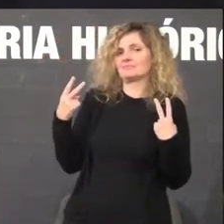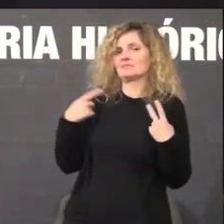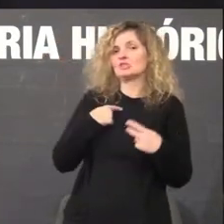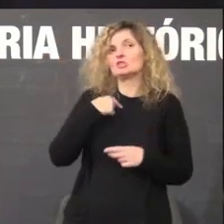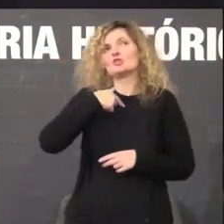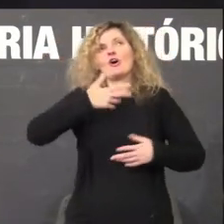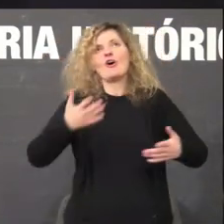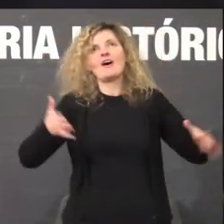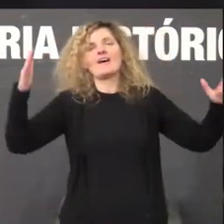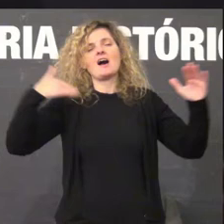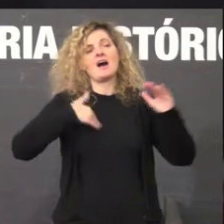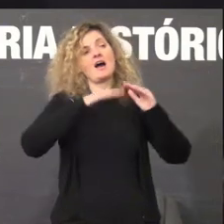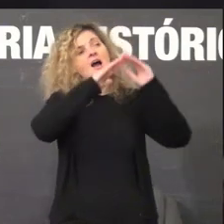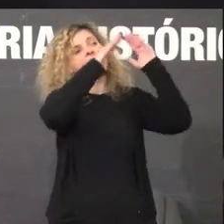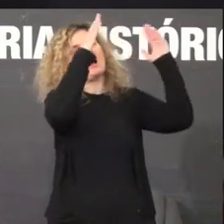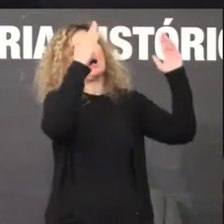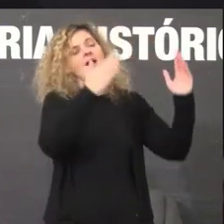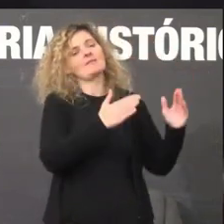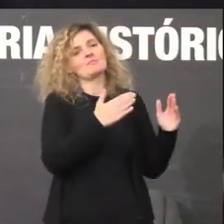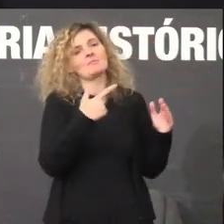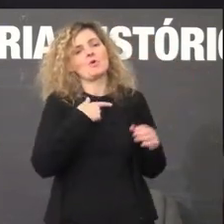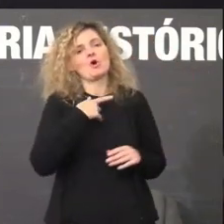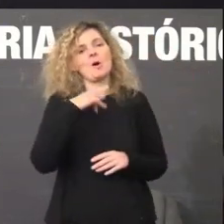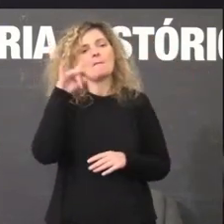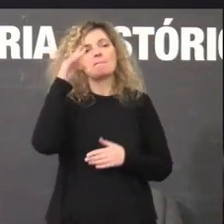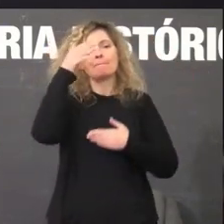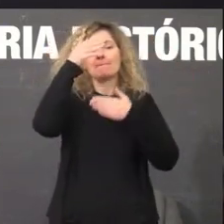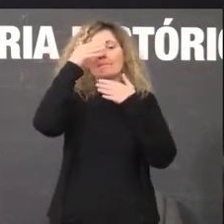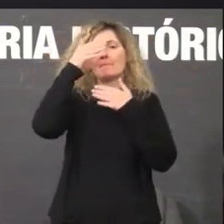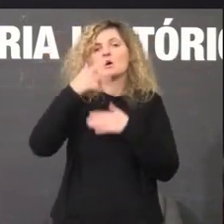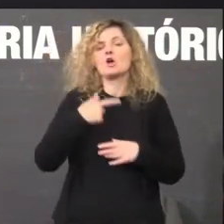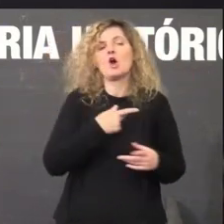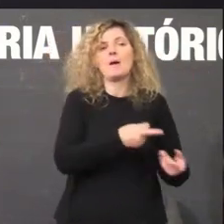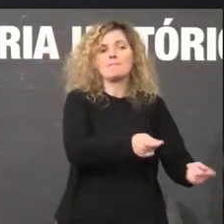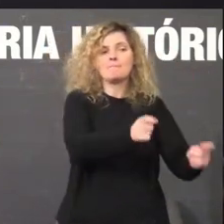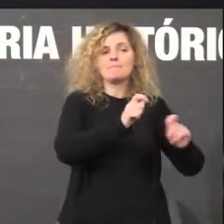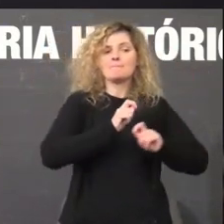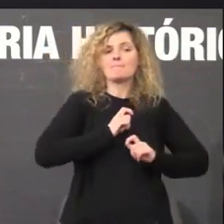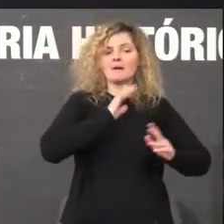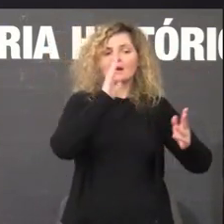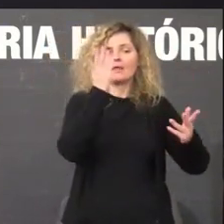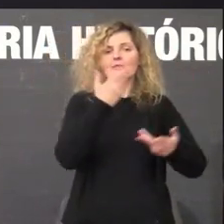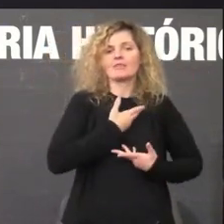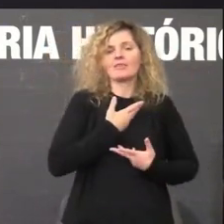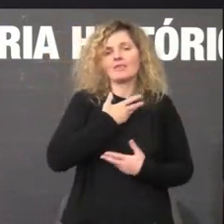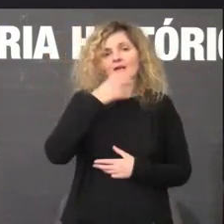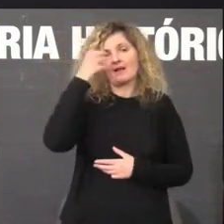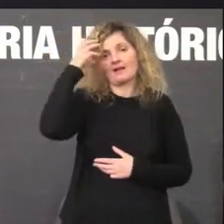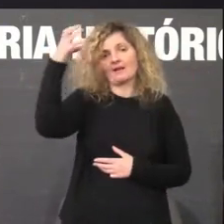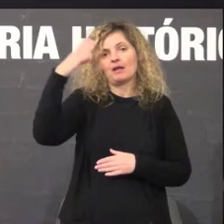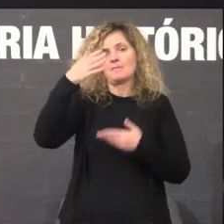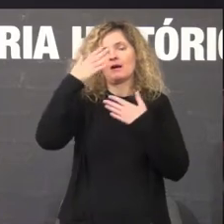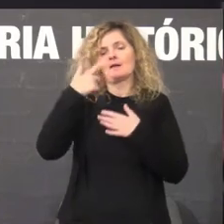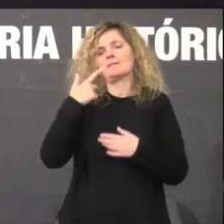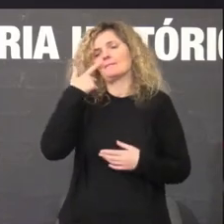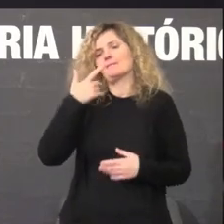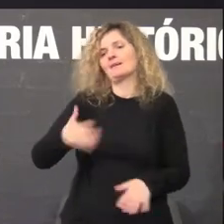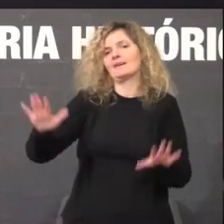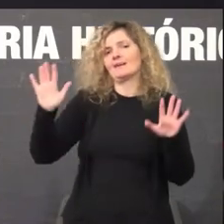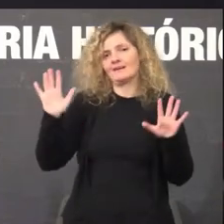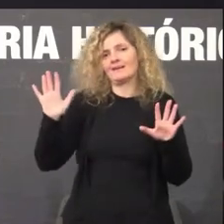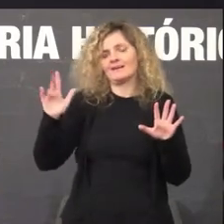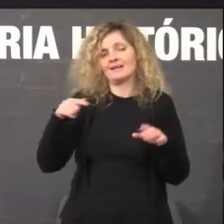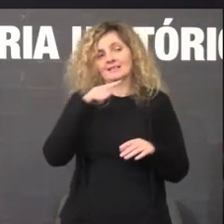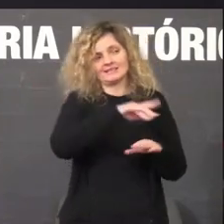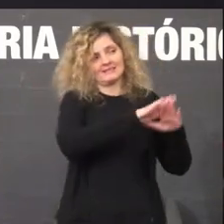que yo tengo una casa en Marruecos que me regaló el rey de Marruecos. Venga, hombre,